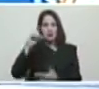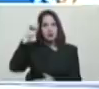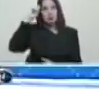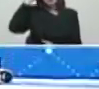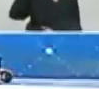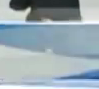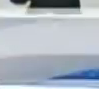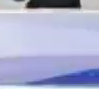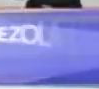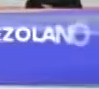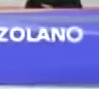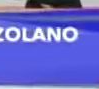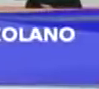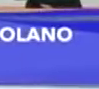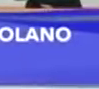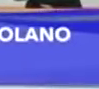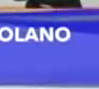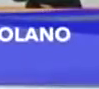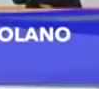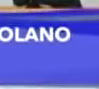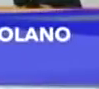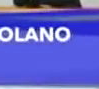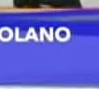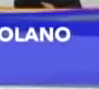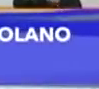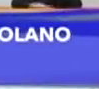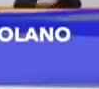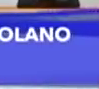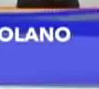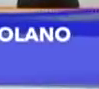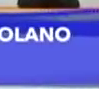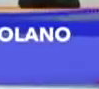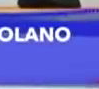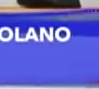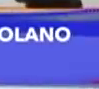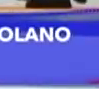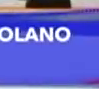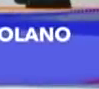recuerdo cuando se habla del legado de Chávez